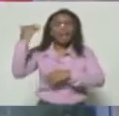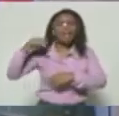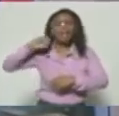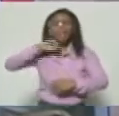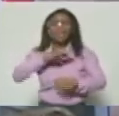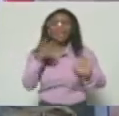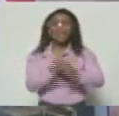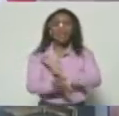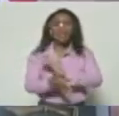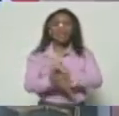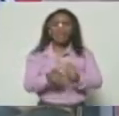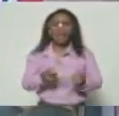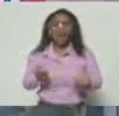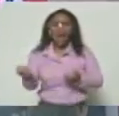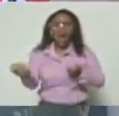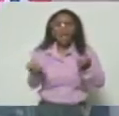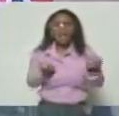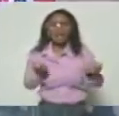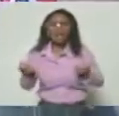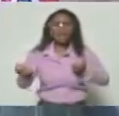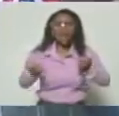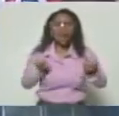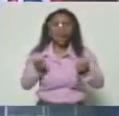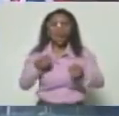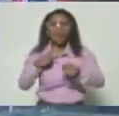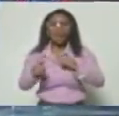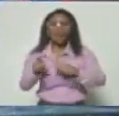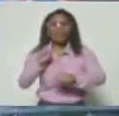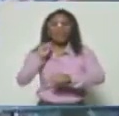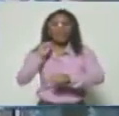de la dominación. Pero temprano,